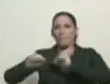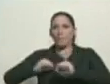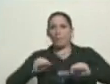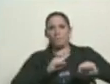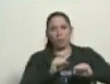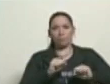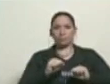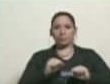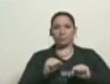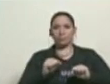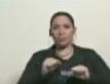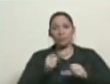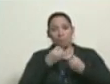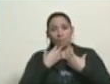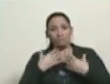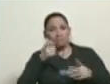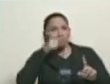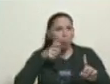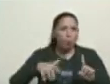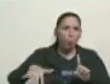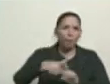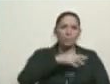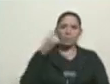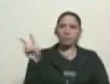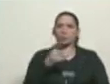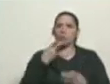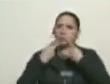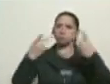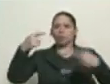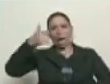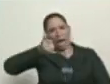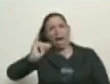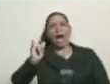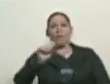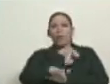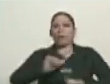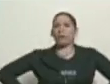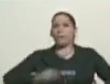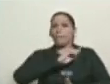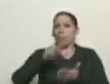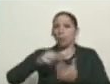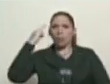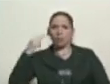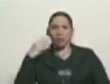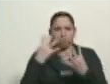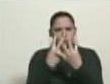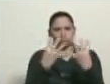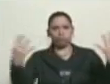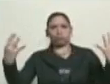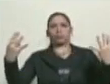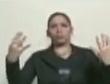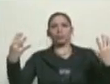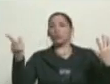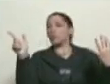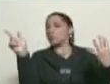que al pueblo de Venezuela le decimos, aquí tiene su Fuerza Armada Nacional Bolivariana,